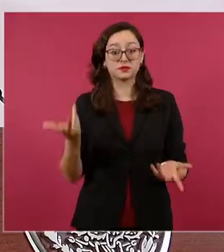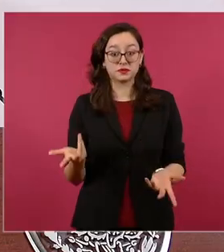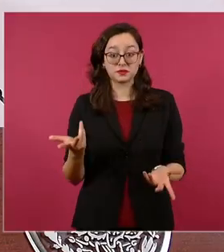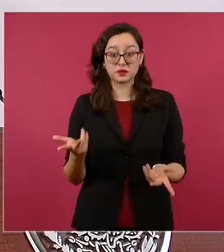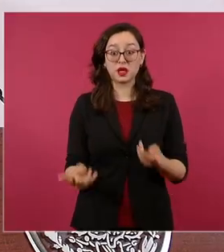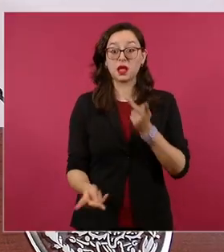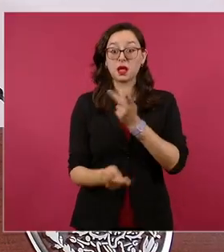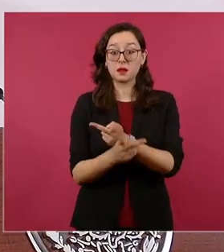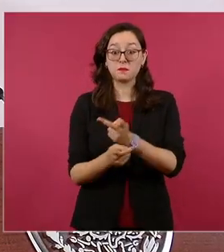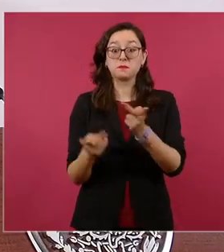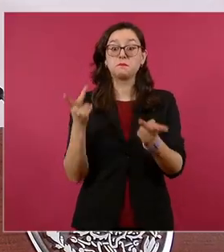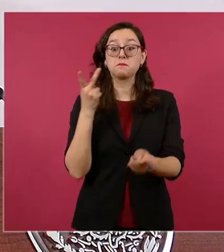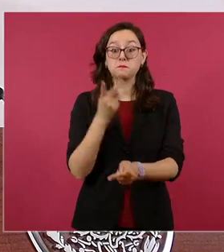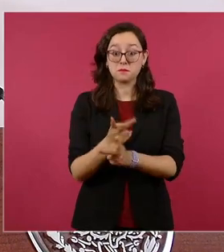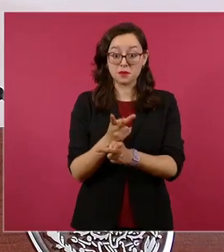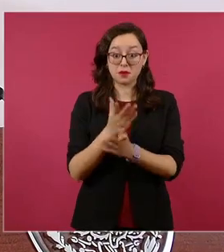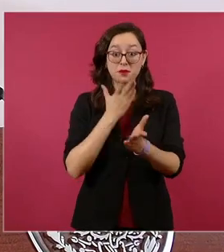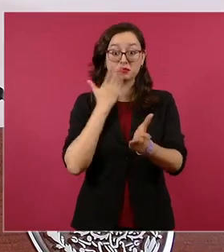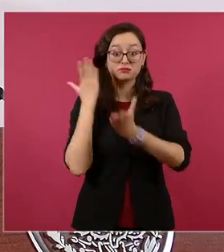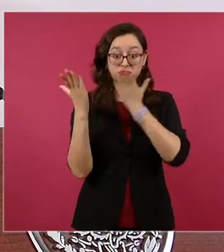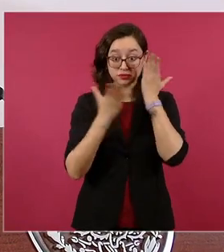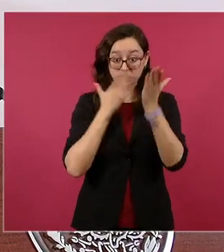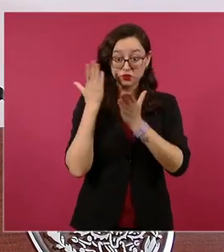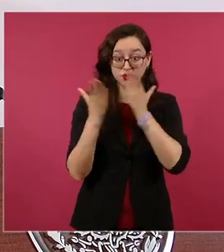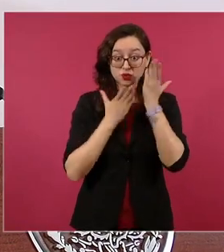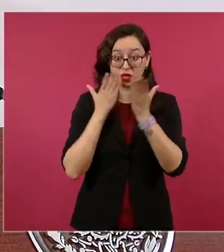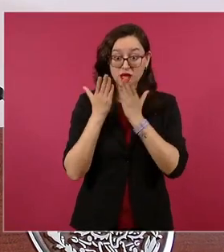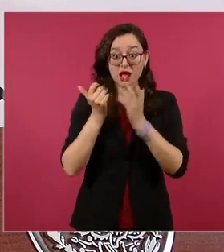superior de escuelas públicas